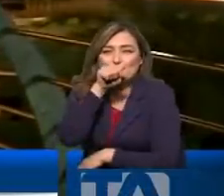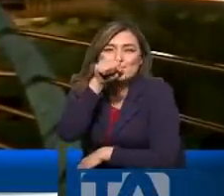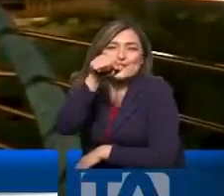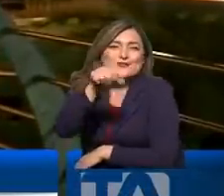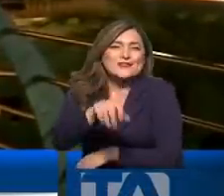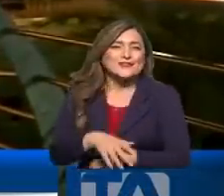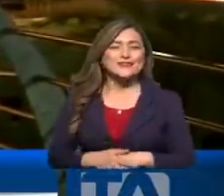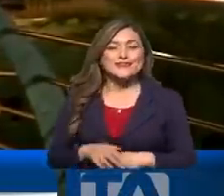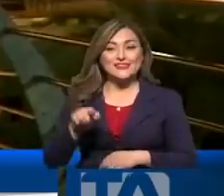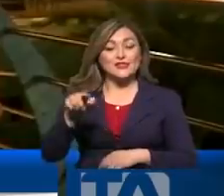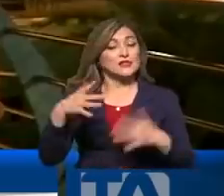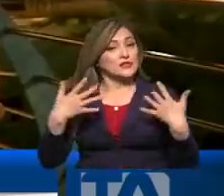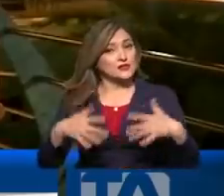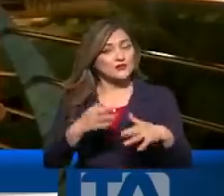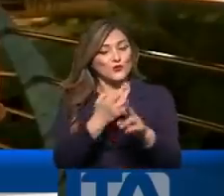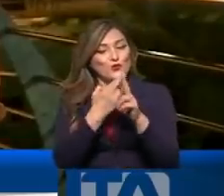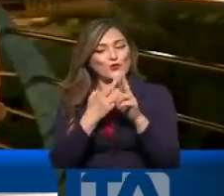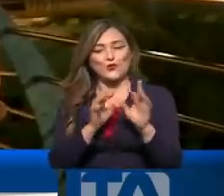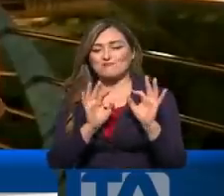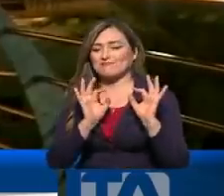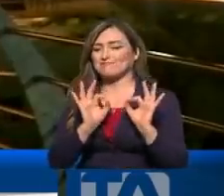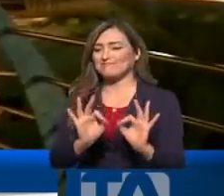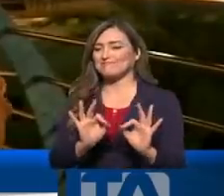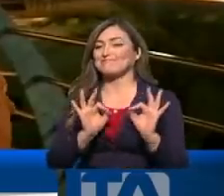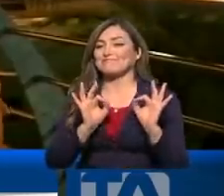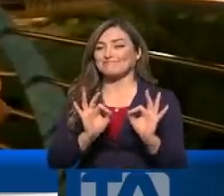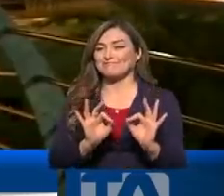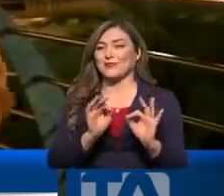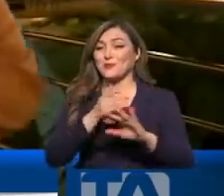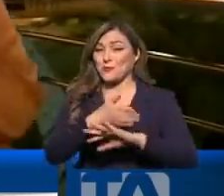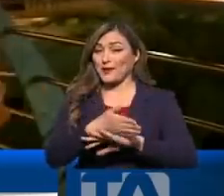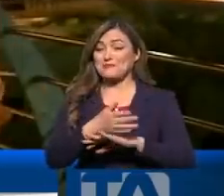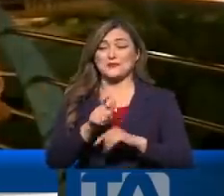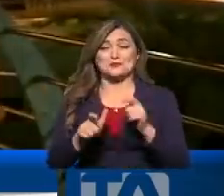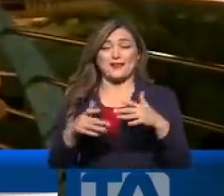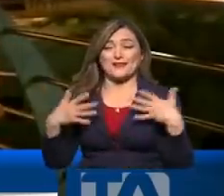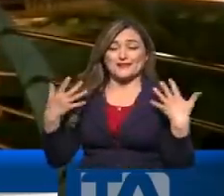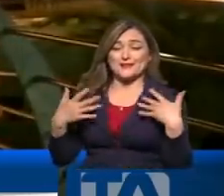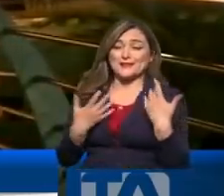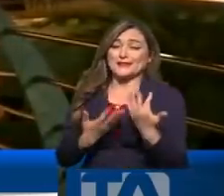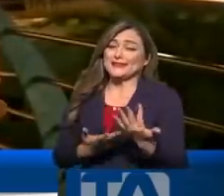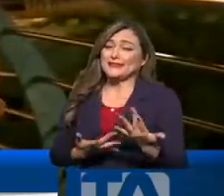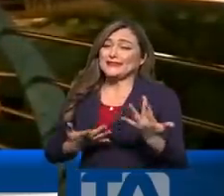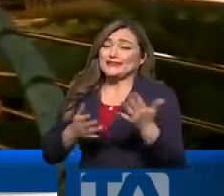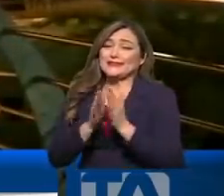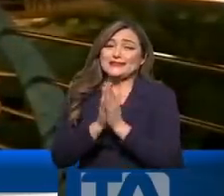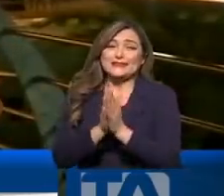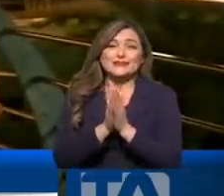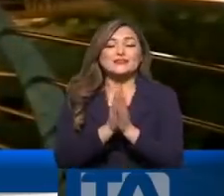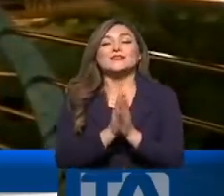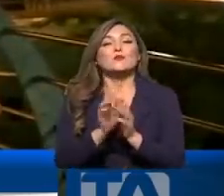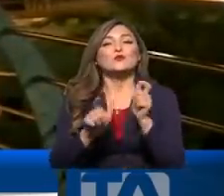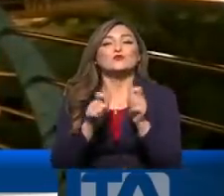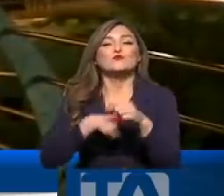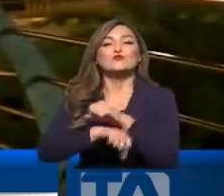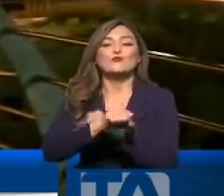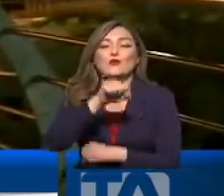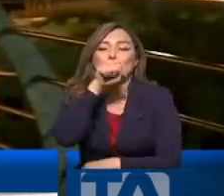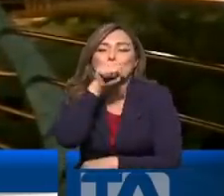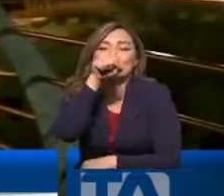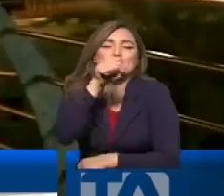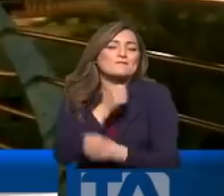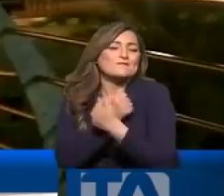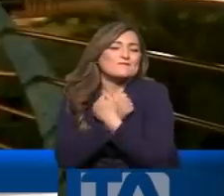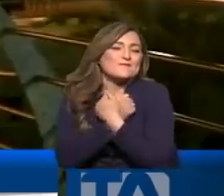el resultado alcanzado en el encuentro deportivo hubo mucha alegría, mucha esperanza en los aficionados, los amantes del fútbol que hoy para